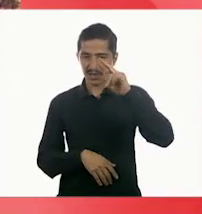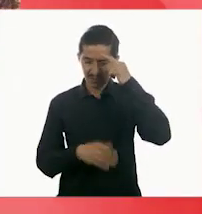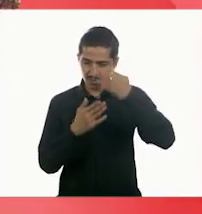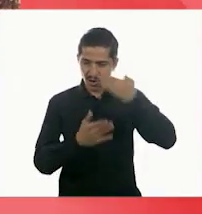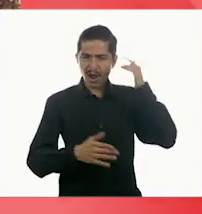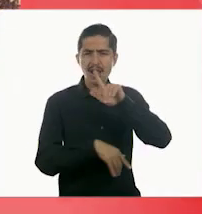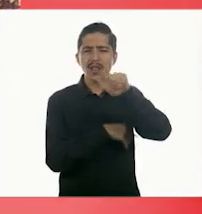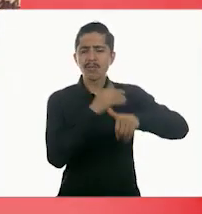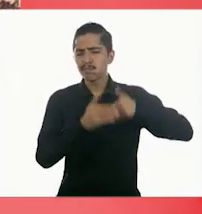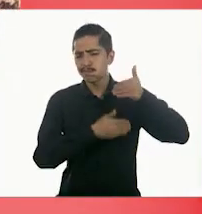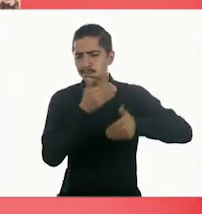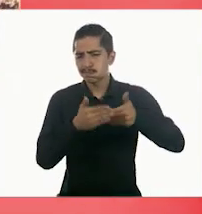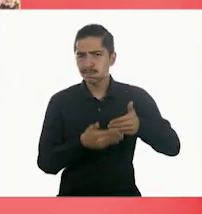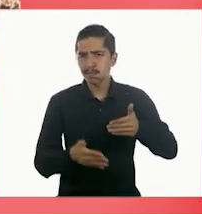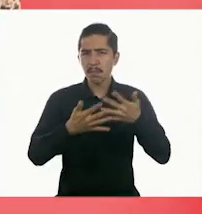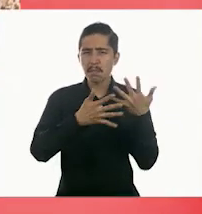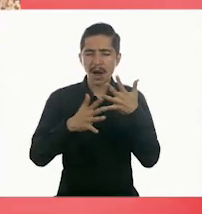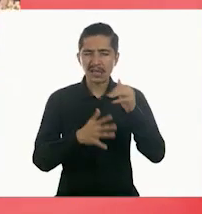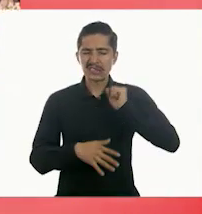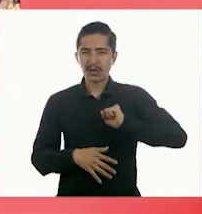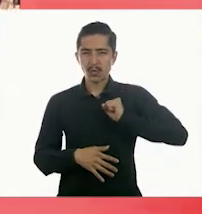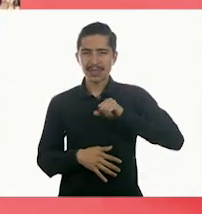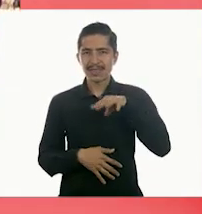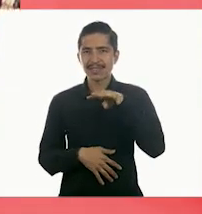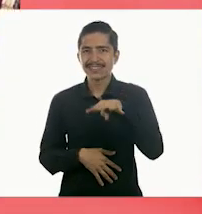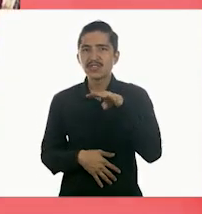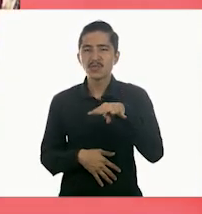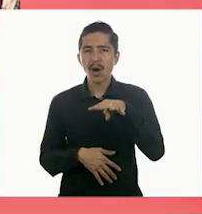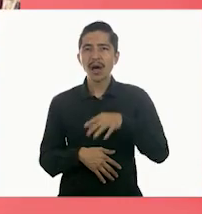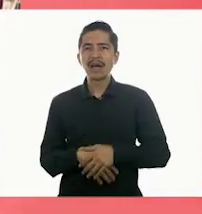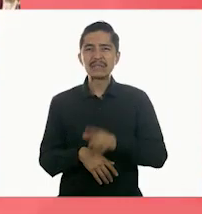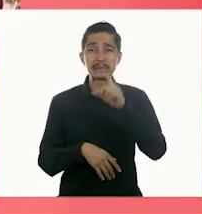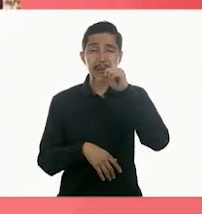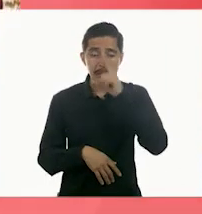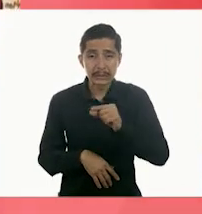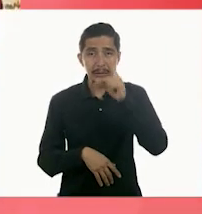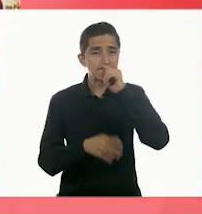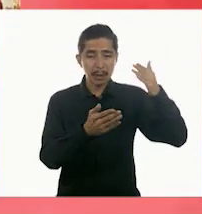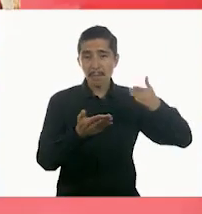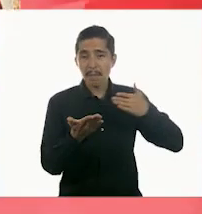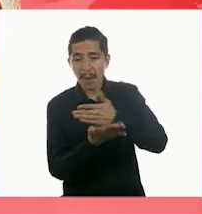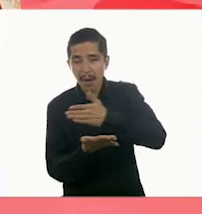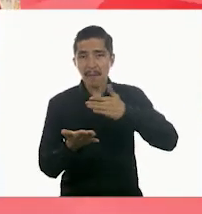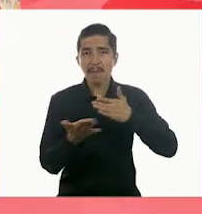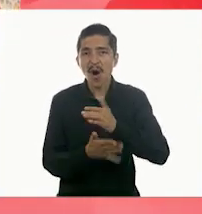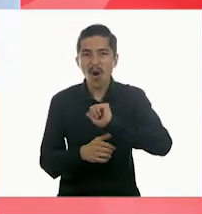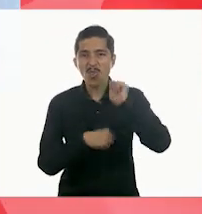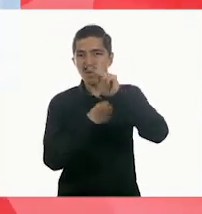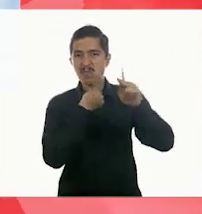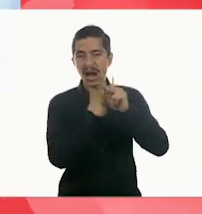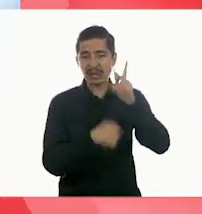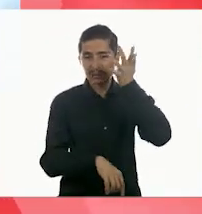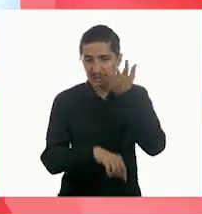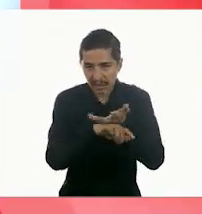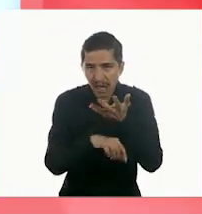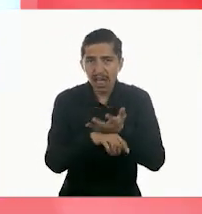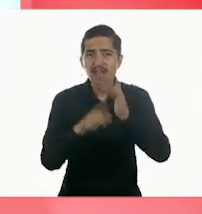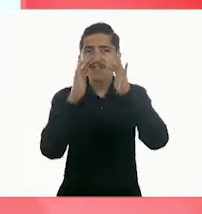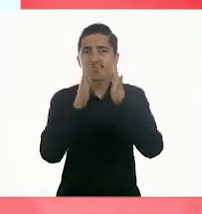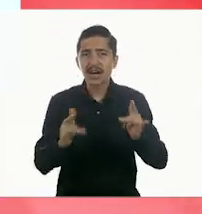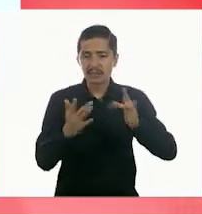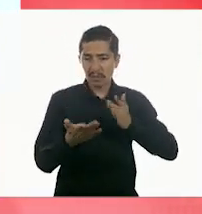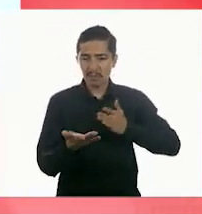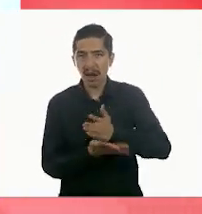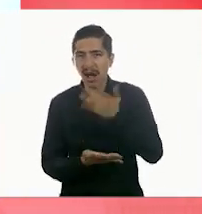y después, a mediados del siglo XIX, dos intentos de invasiones extranjeras de Estados Unidos y de